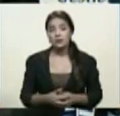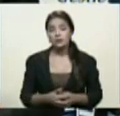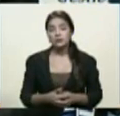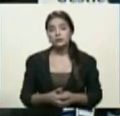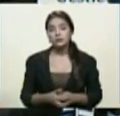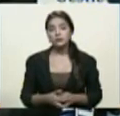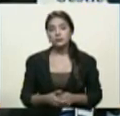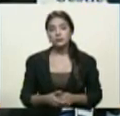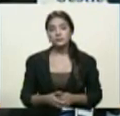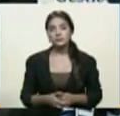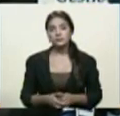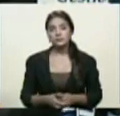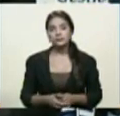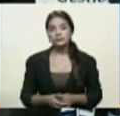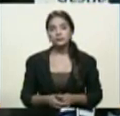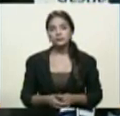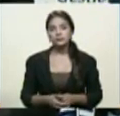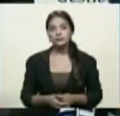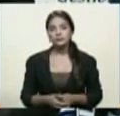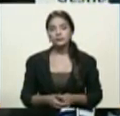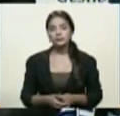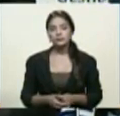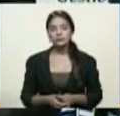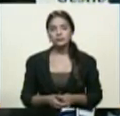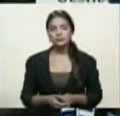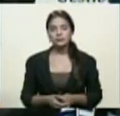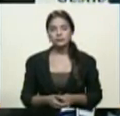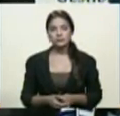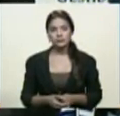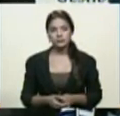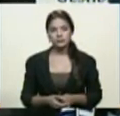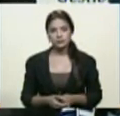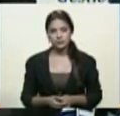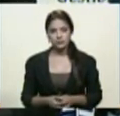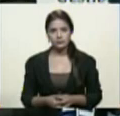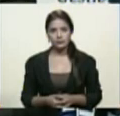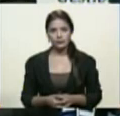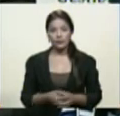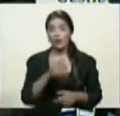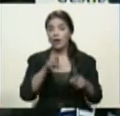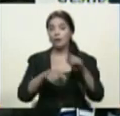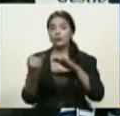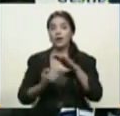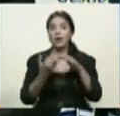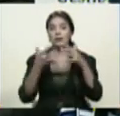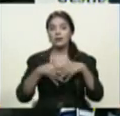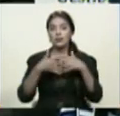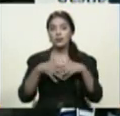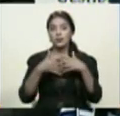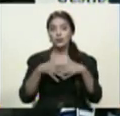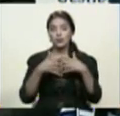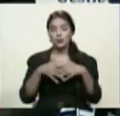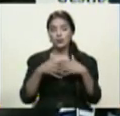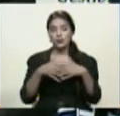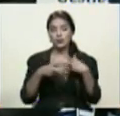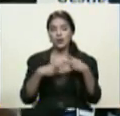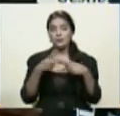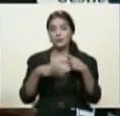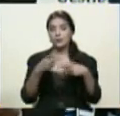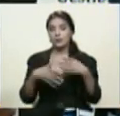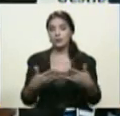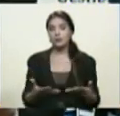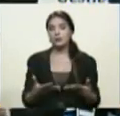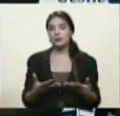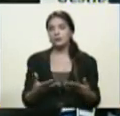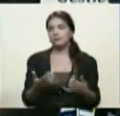comillas de indebida industria del sobreseimiento a